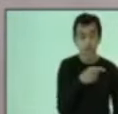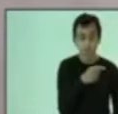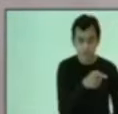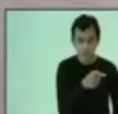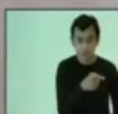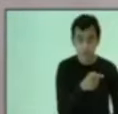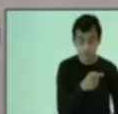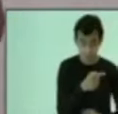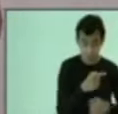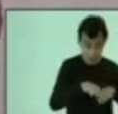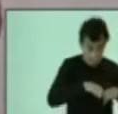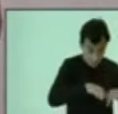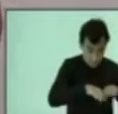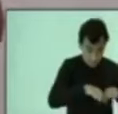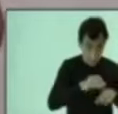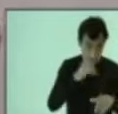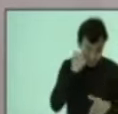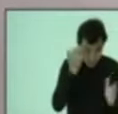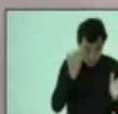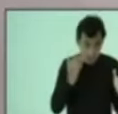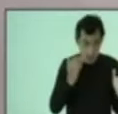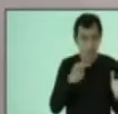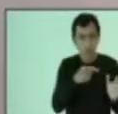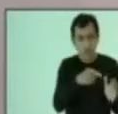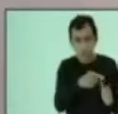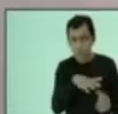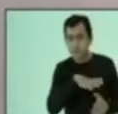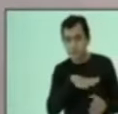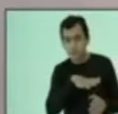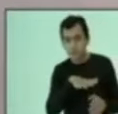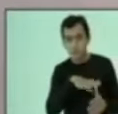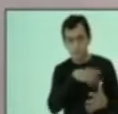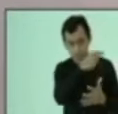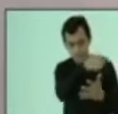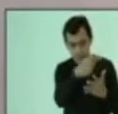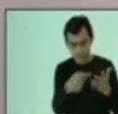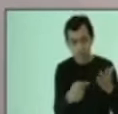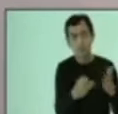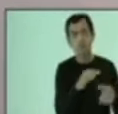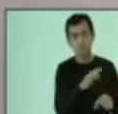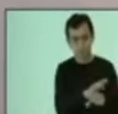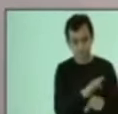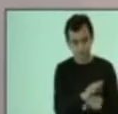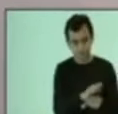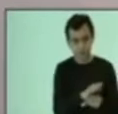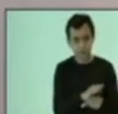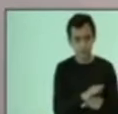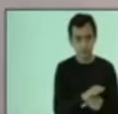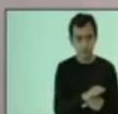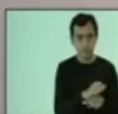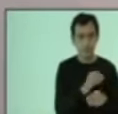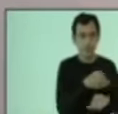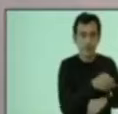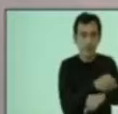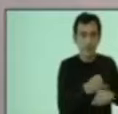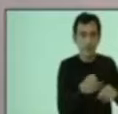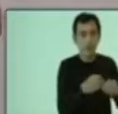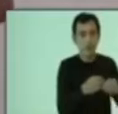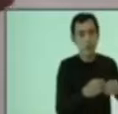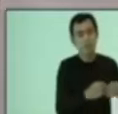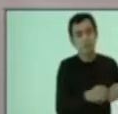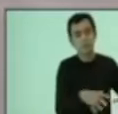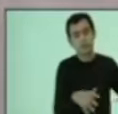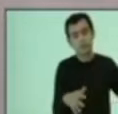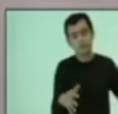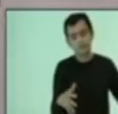esa práctica van a encontrar una oportunidad de quedarse, de que no se desintegre la familia, pero